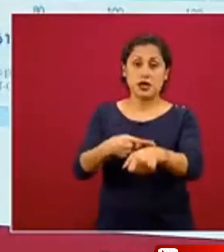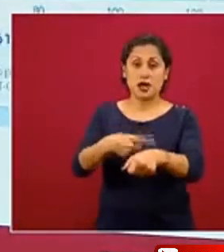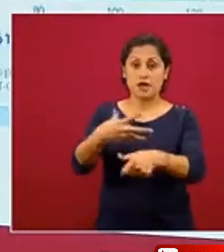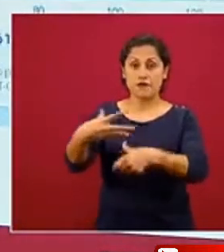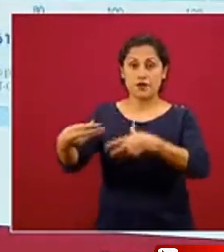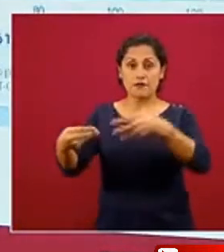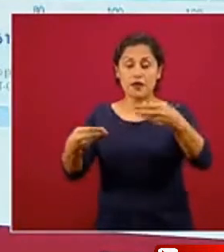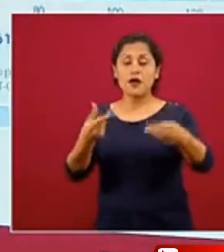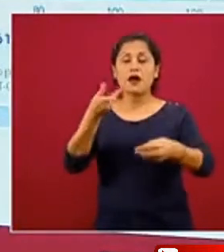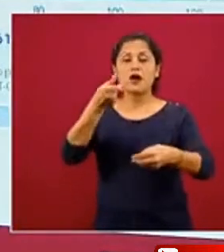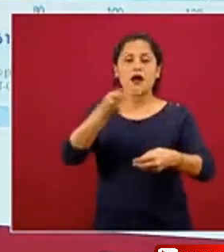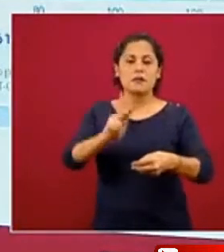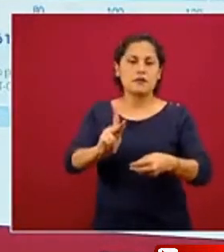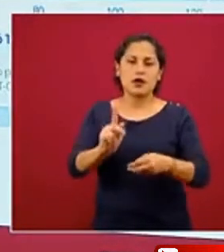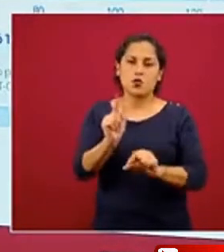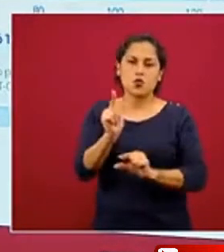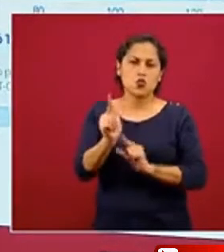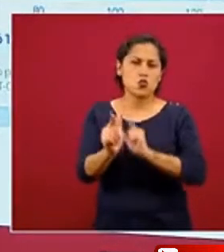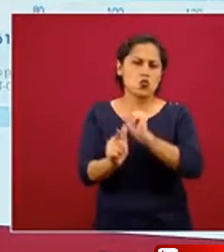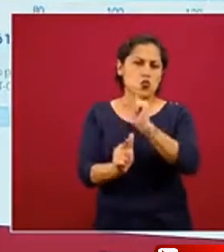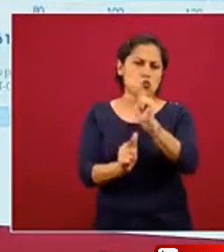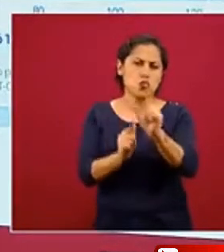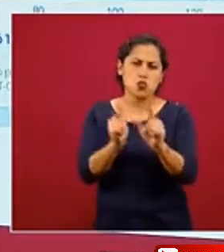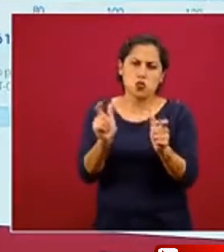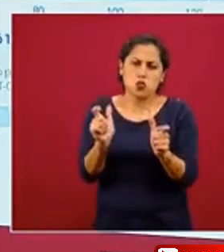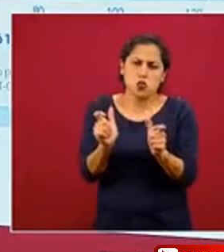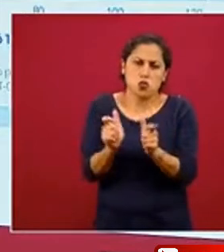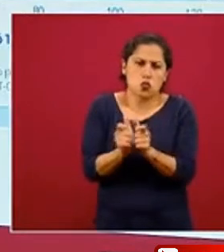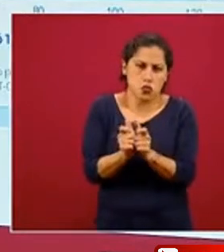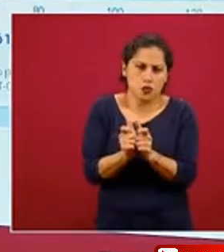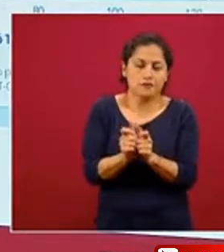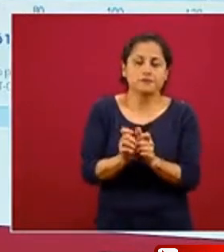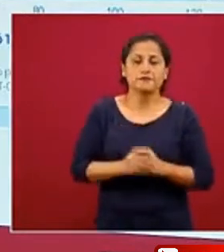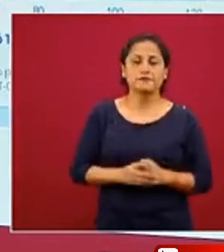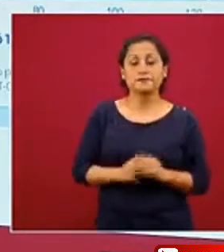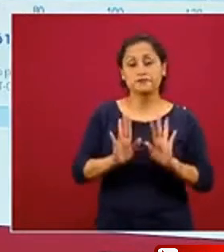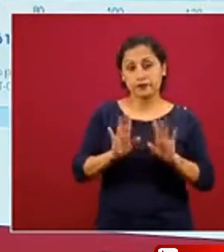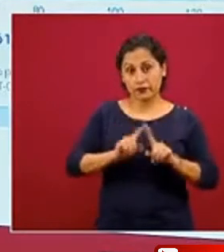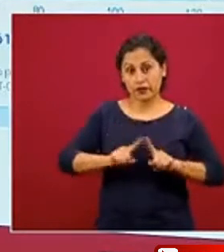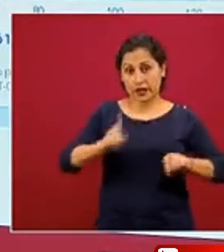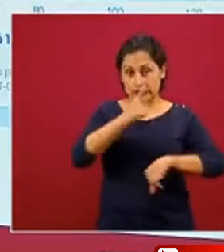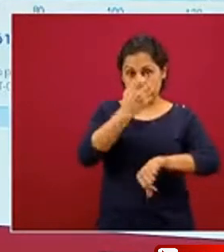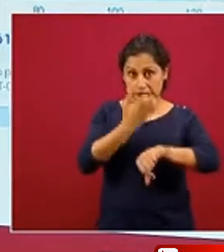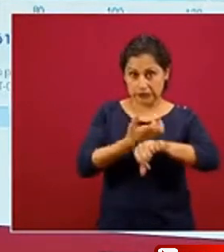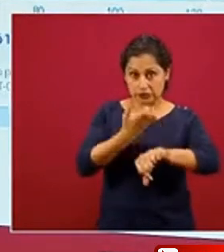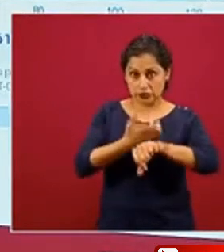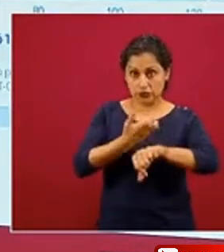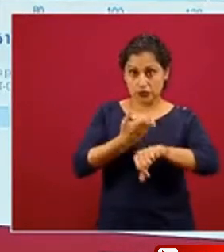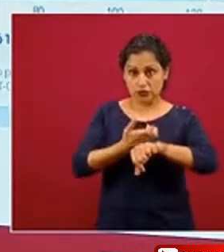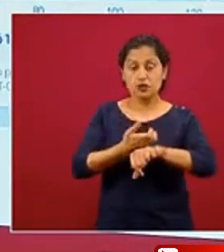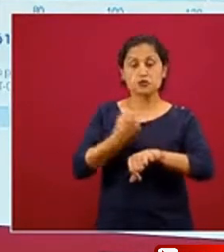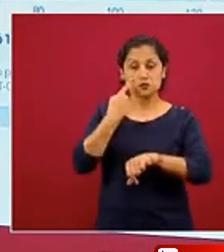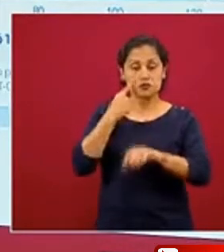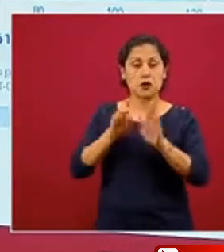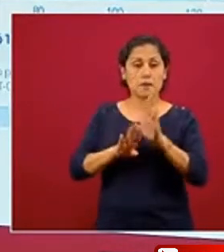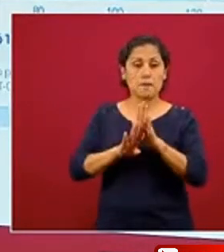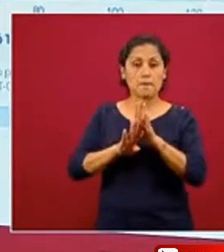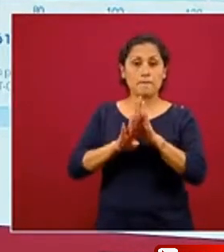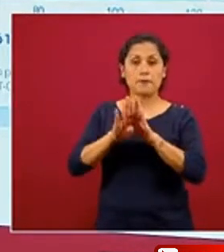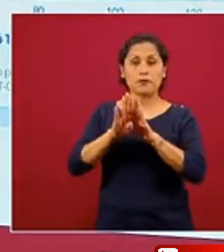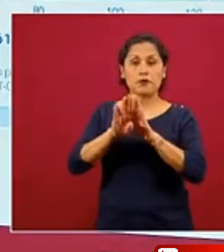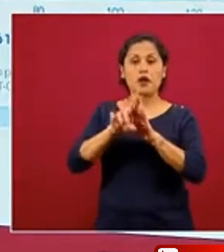una reducción muy sustancial, 3 meses. En el caso de Estados Unidos, tuvieron este pico inicial y luego